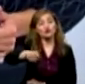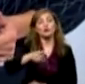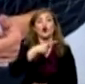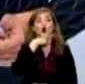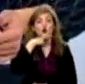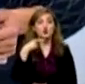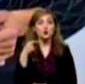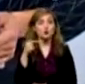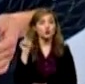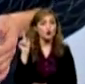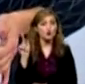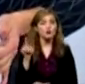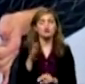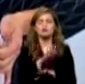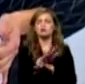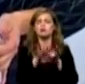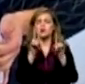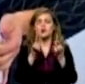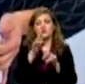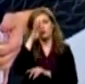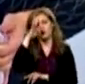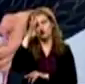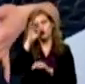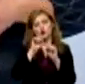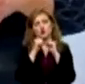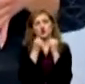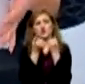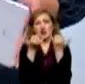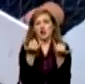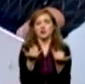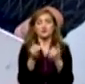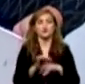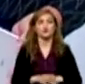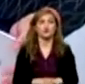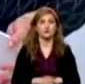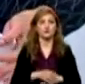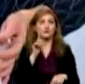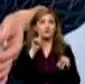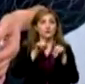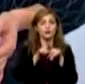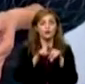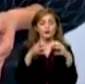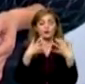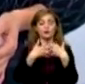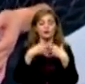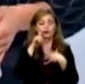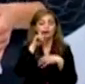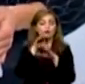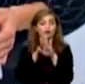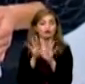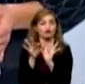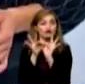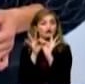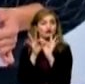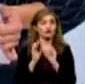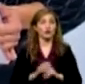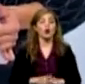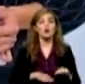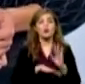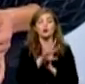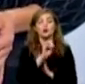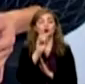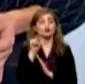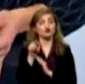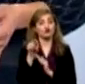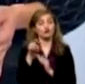canal estatal ruso, vinculado al socialismo del siglo XXI y alineado con el régimen de Nicolás Maduro. Más de $400,000